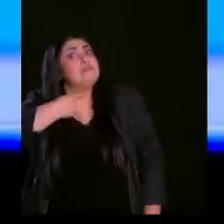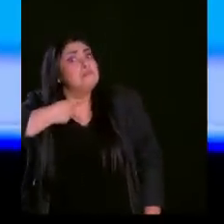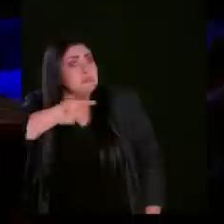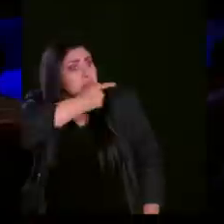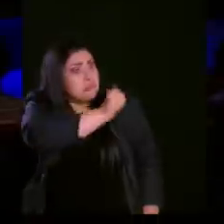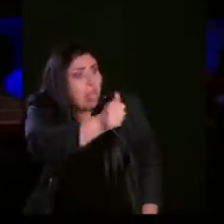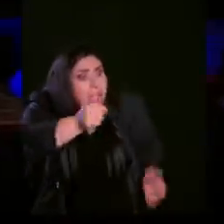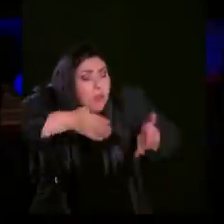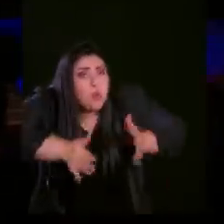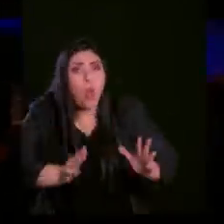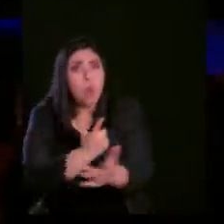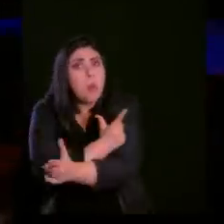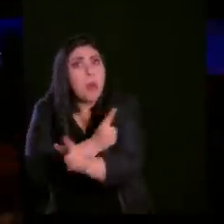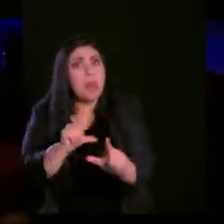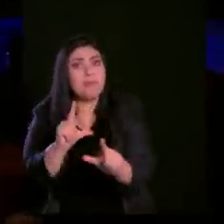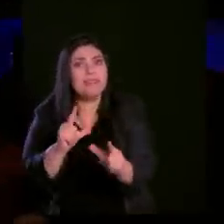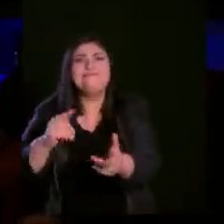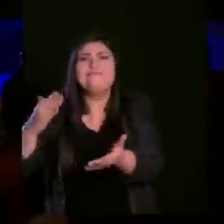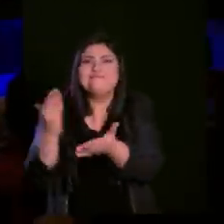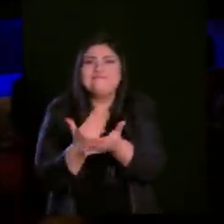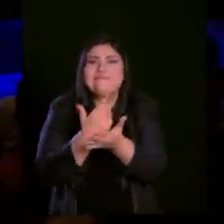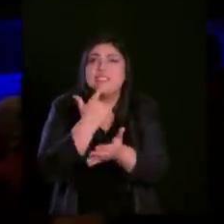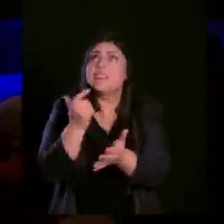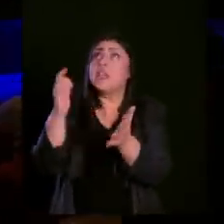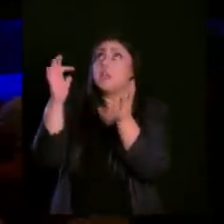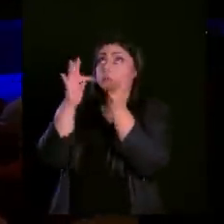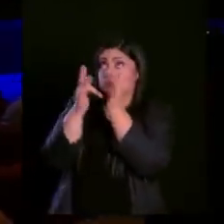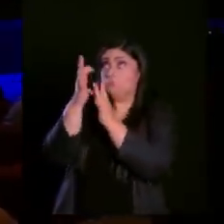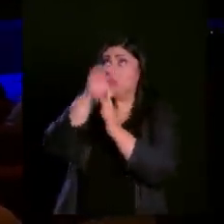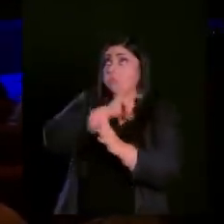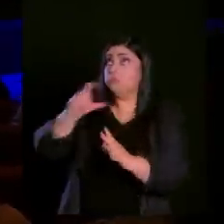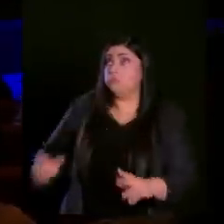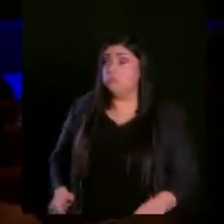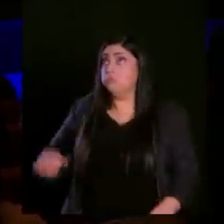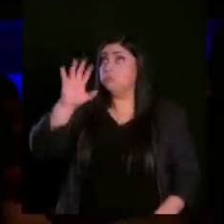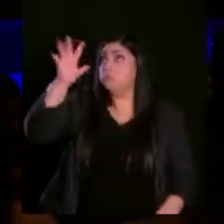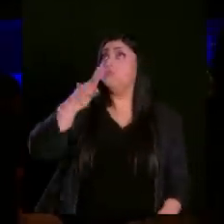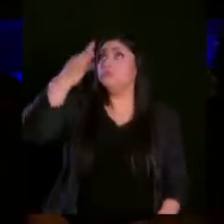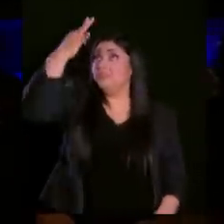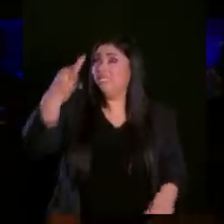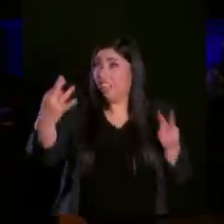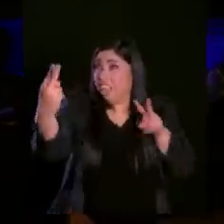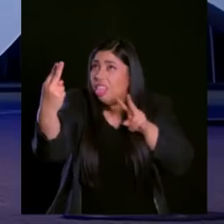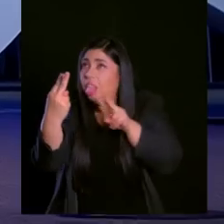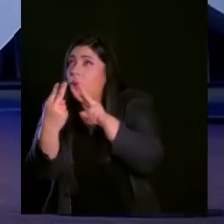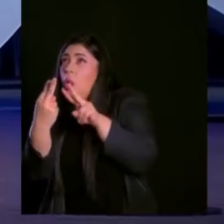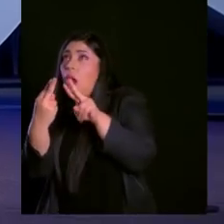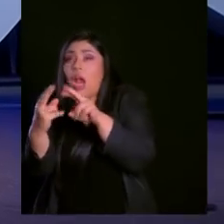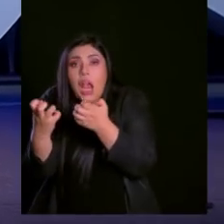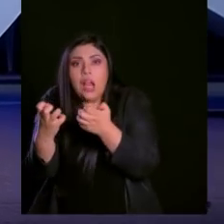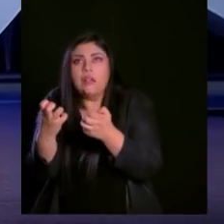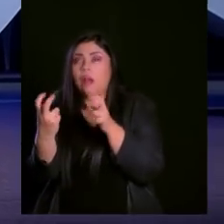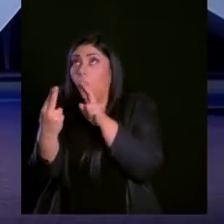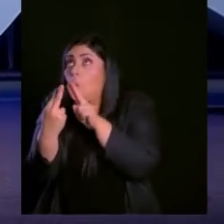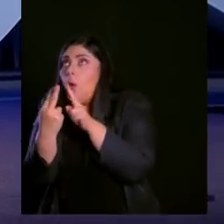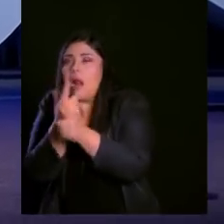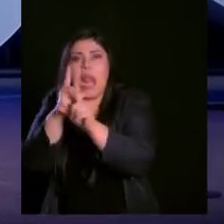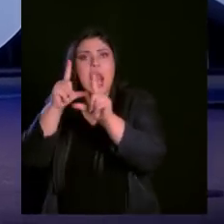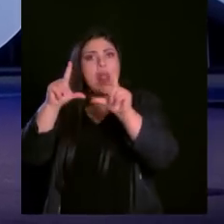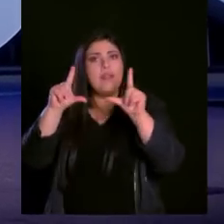hijos sean libres conoceréis la verdad y la verdad os hará porque donde está el espíritu de Dios ahí hay